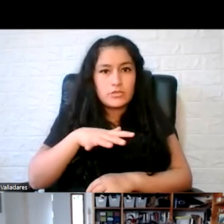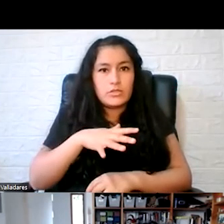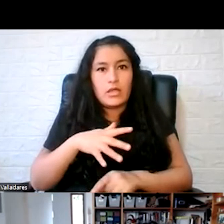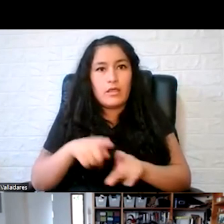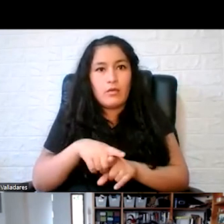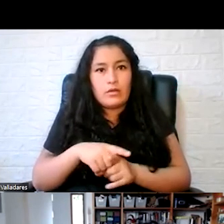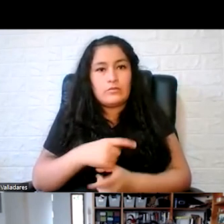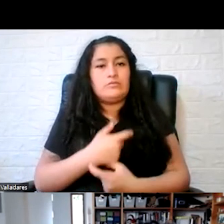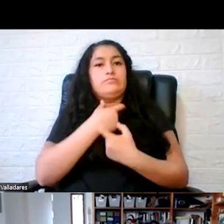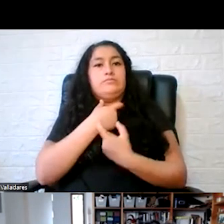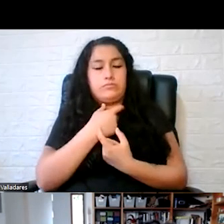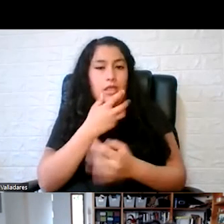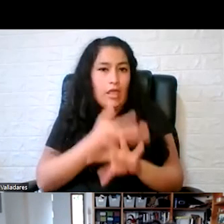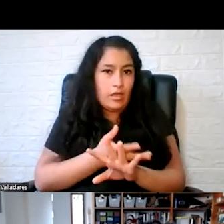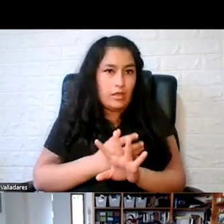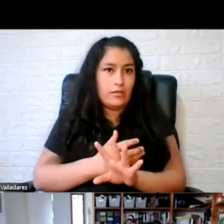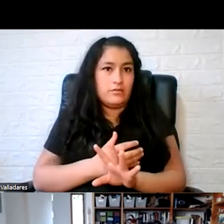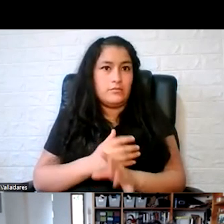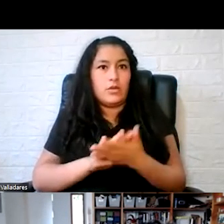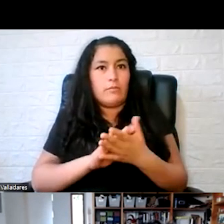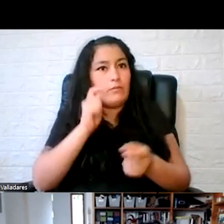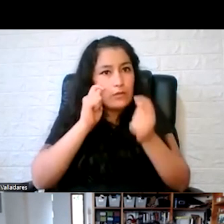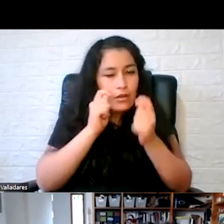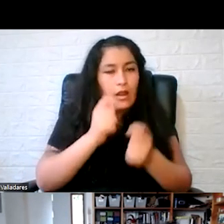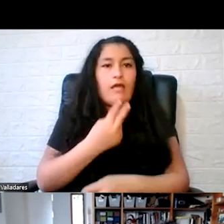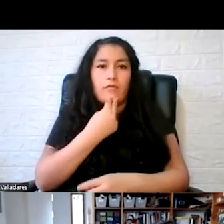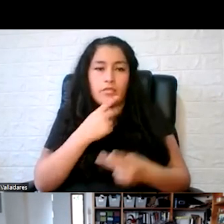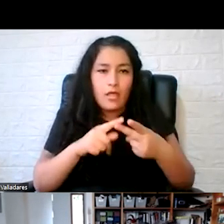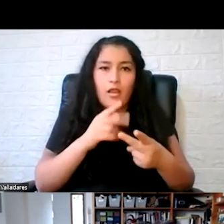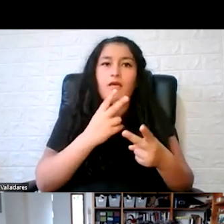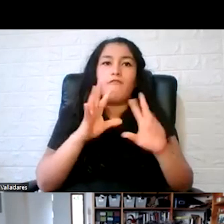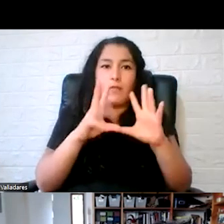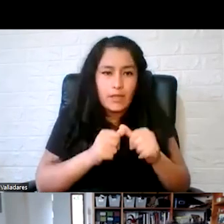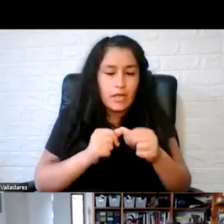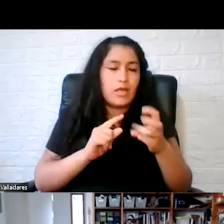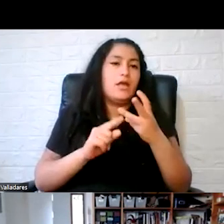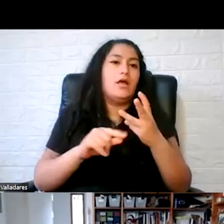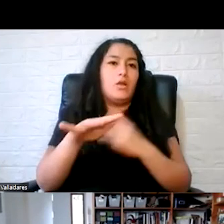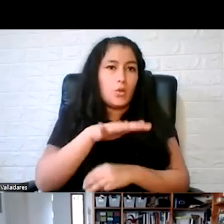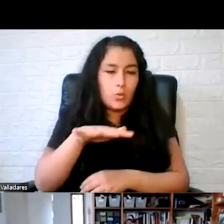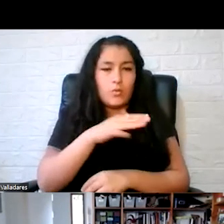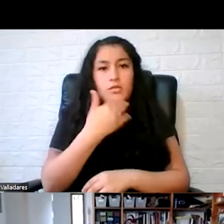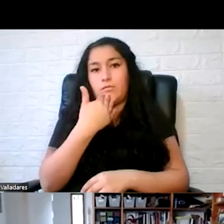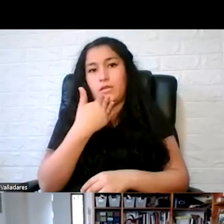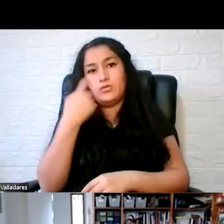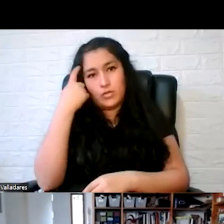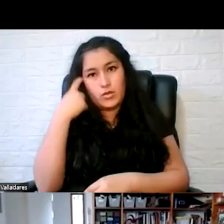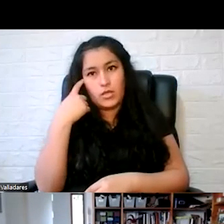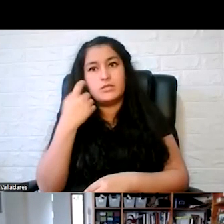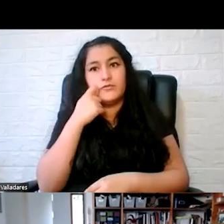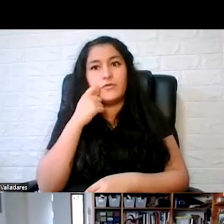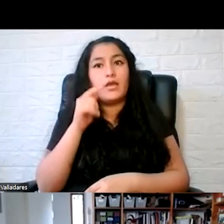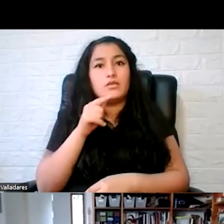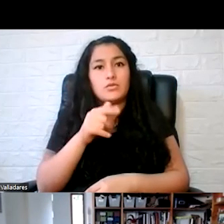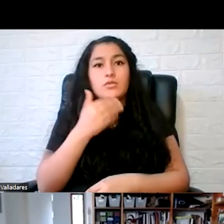efectivamente sosteniendo, ¿cierto? La amenaza a la vida, la amenaza a la familia, la amenaza a los espacios, y creo que quizás es eso también